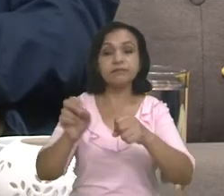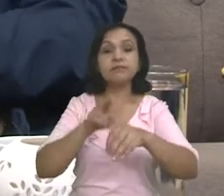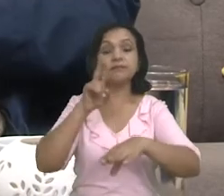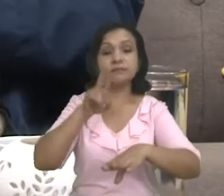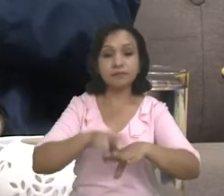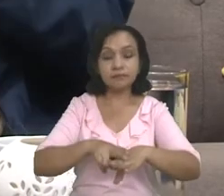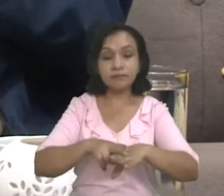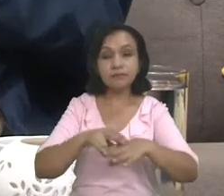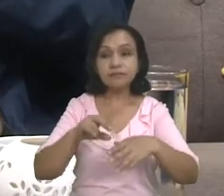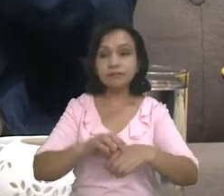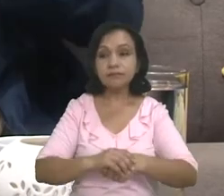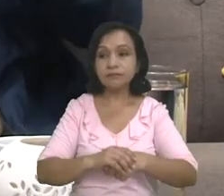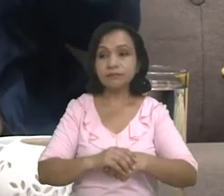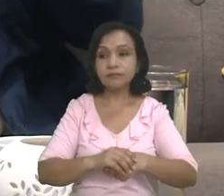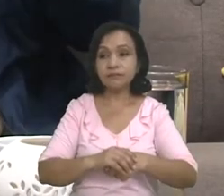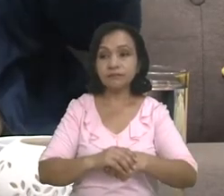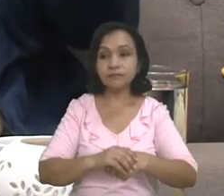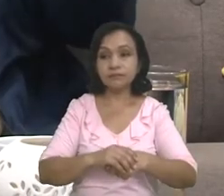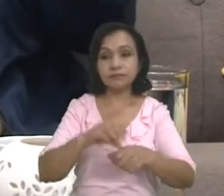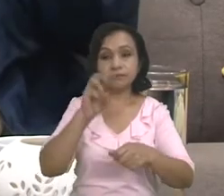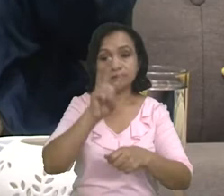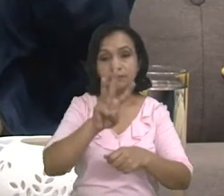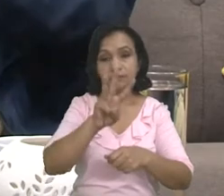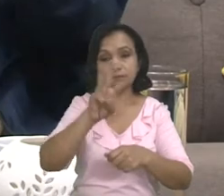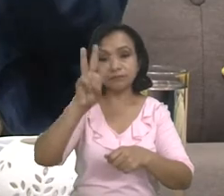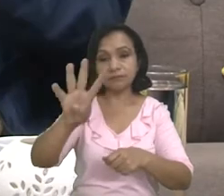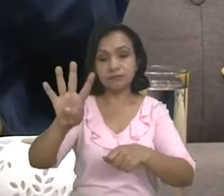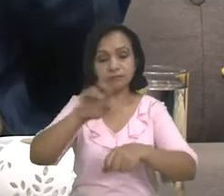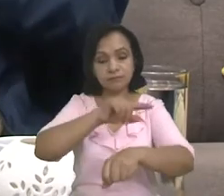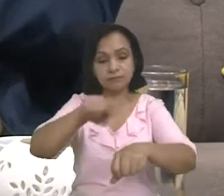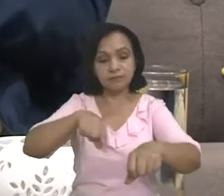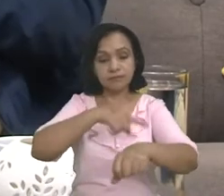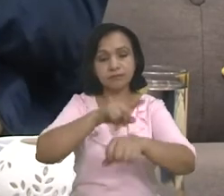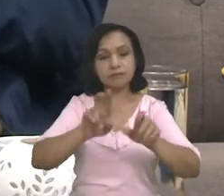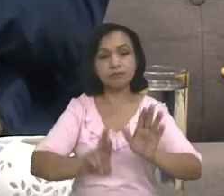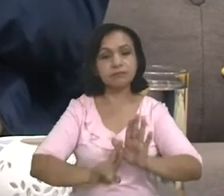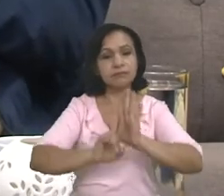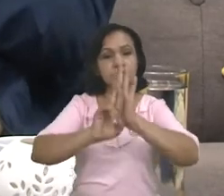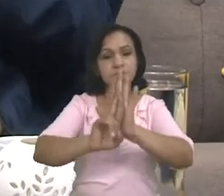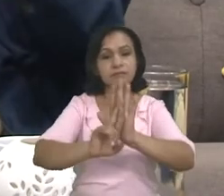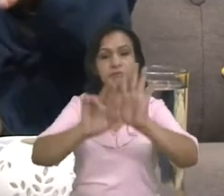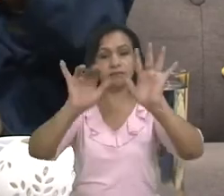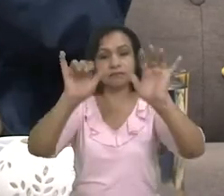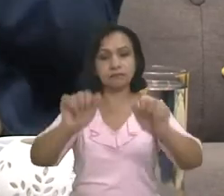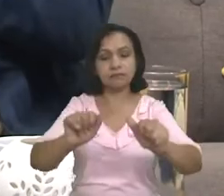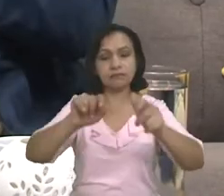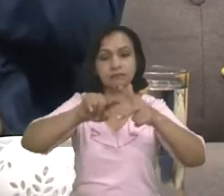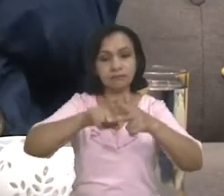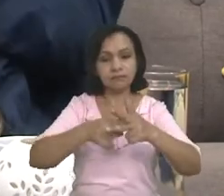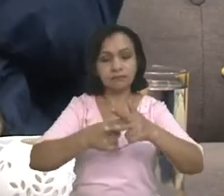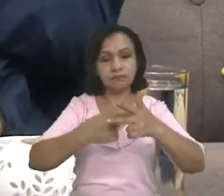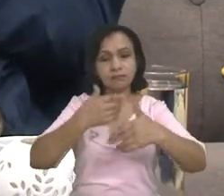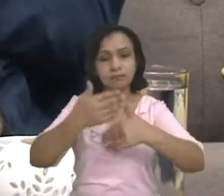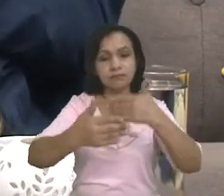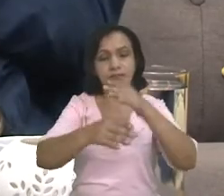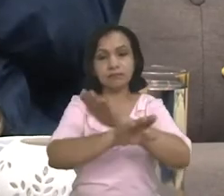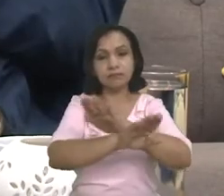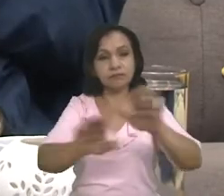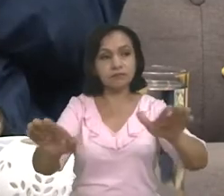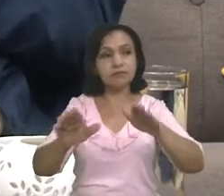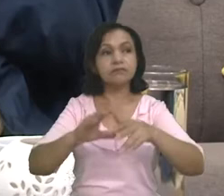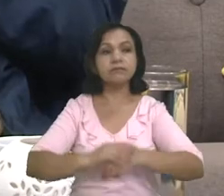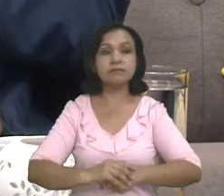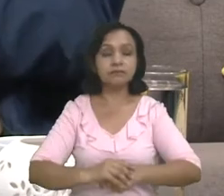donde en un periodo de tres a cuatro horas nosotros tenemos el resultado desde que se inicie el proceso hasta que termina el proceso